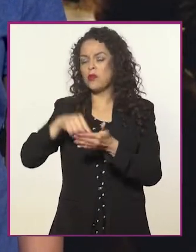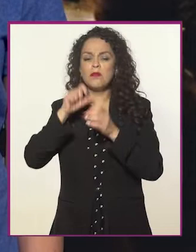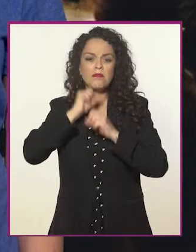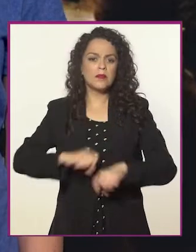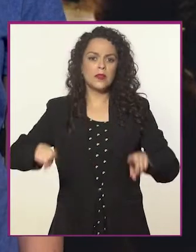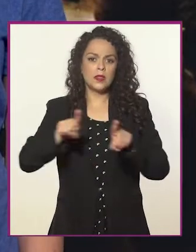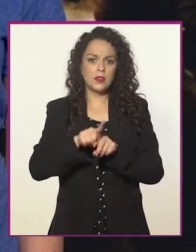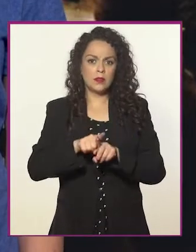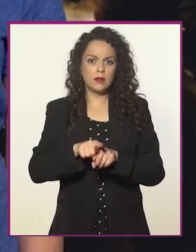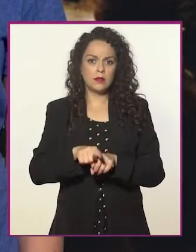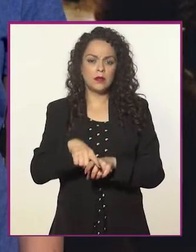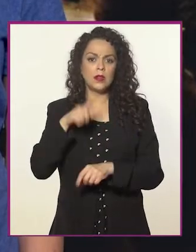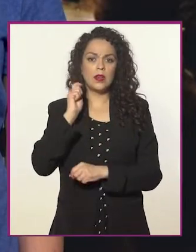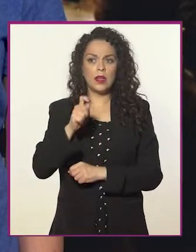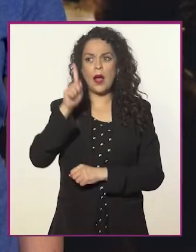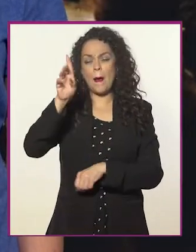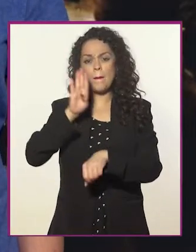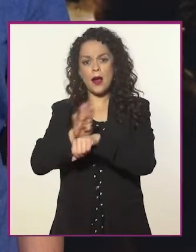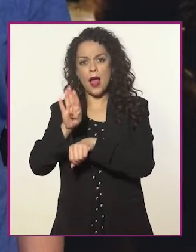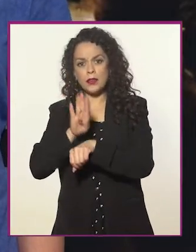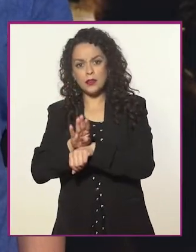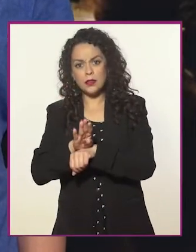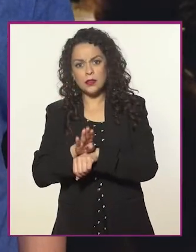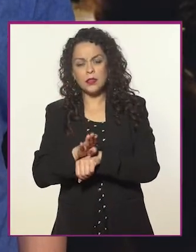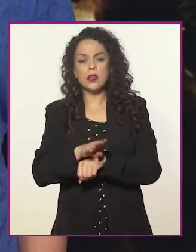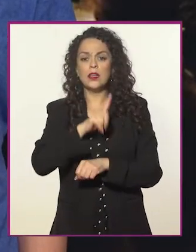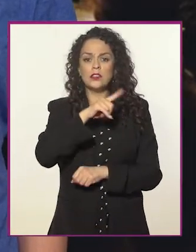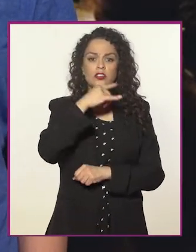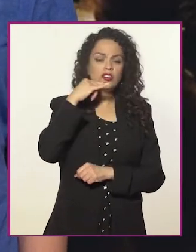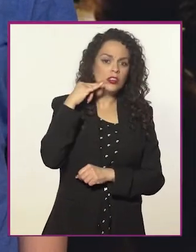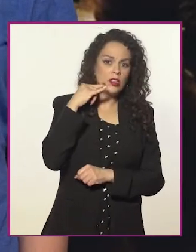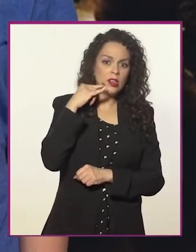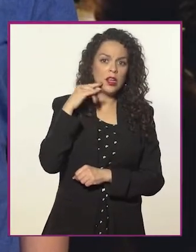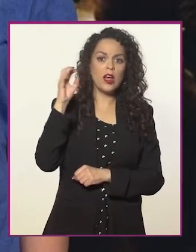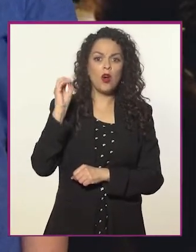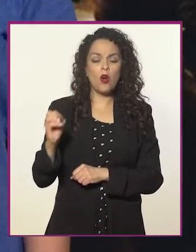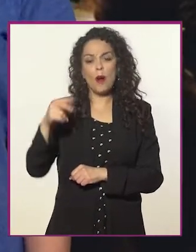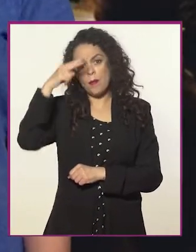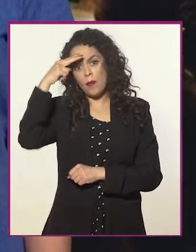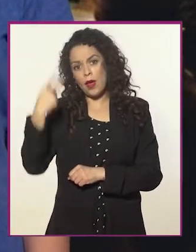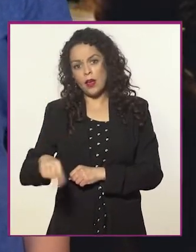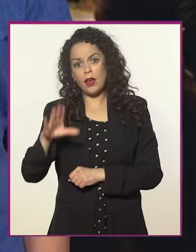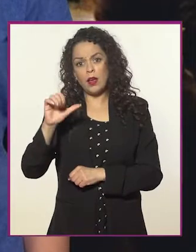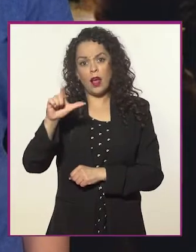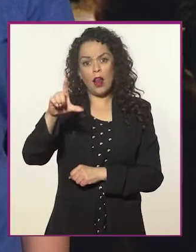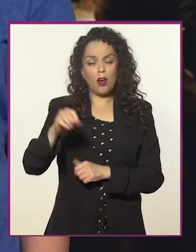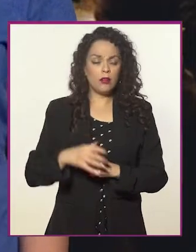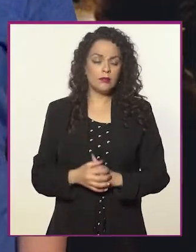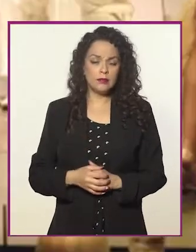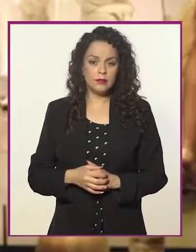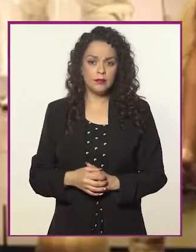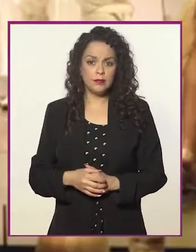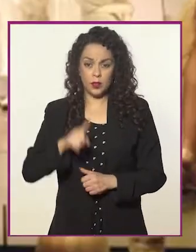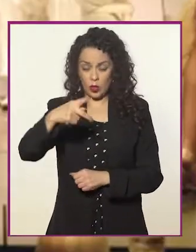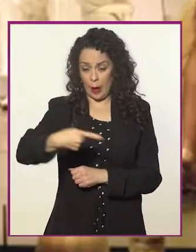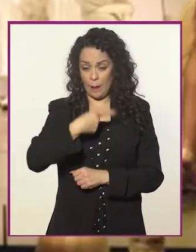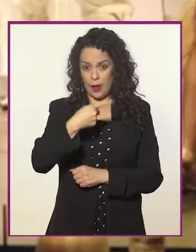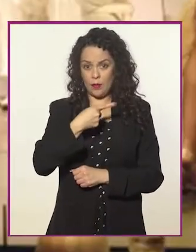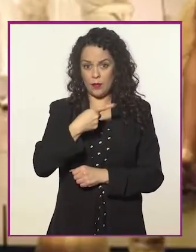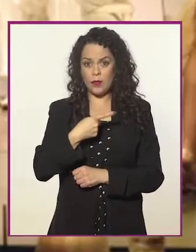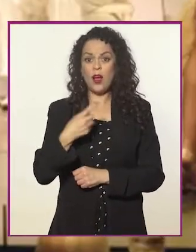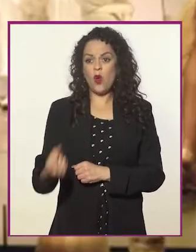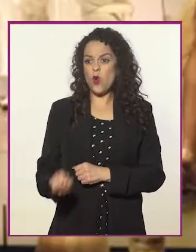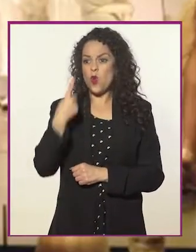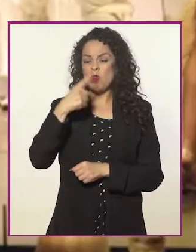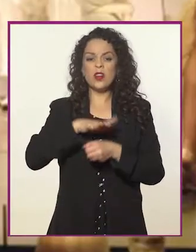lados. Tenés la jiria en Brasil, la coa en Chile o el caló en México. Ahora, si me preguntas qué lo